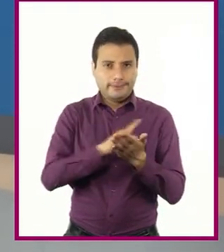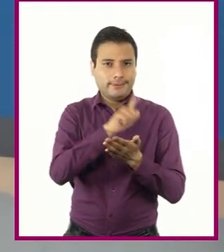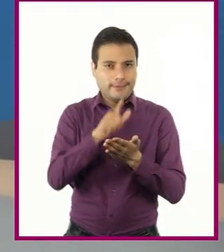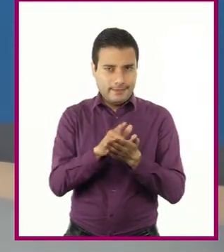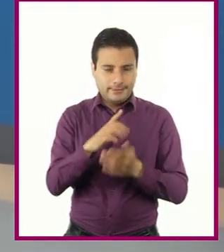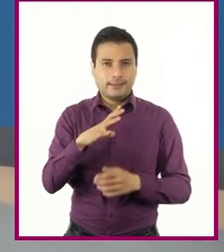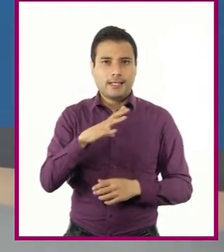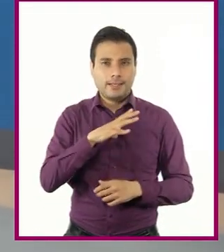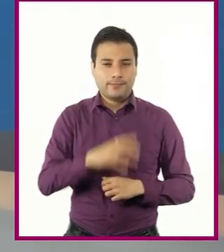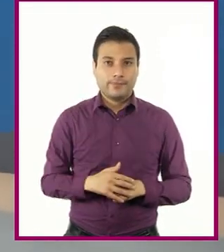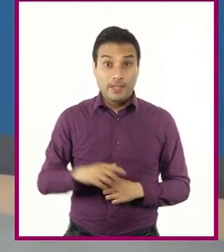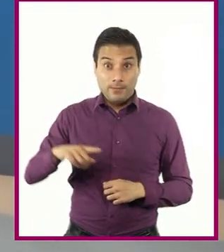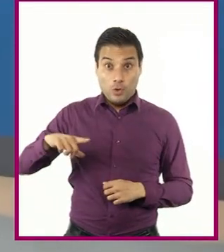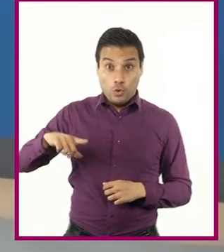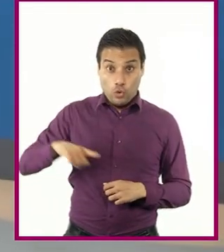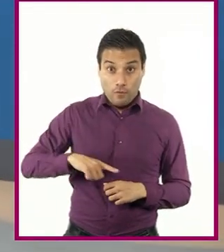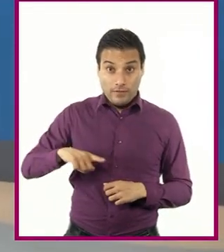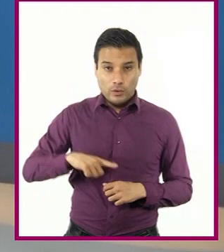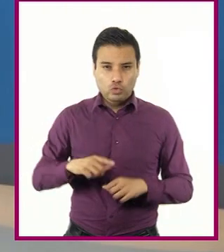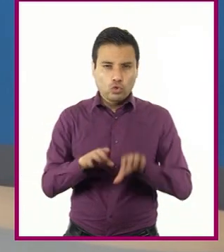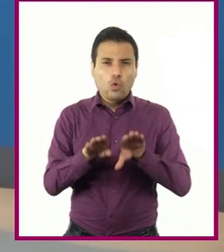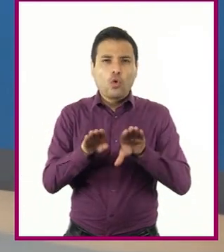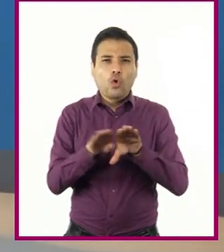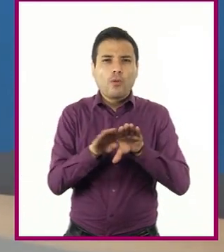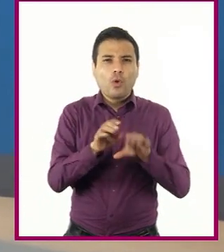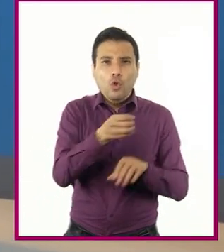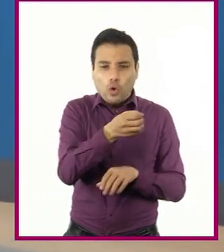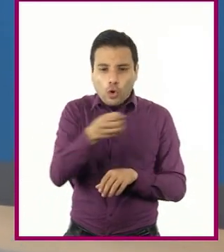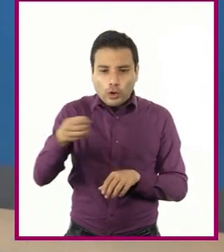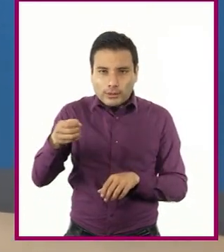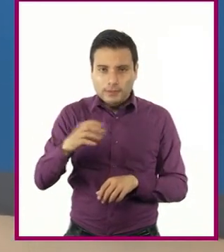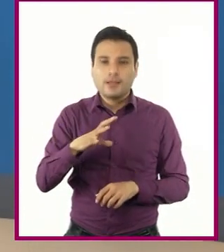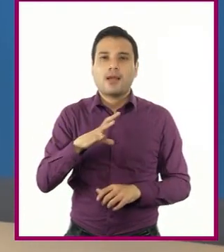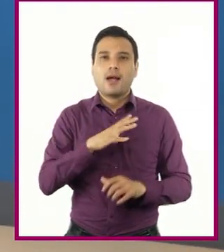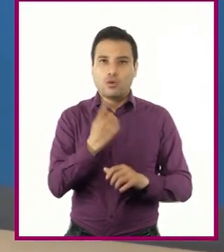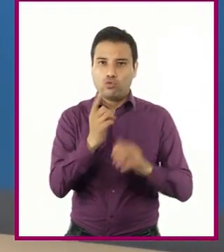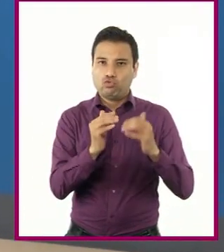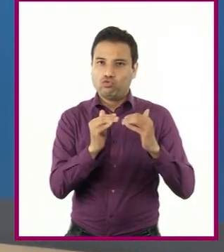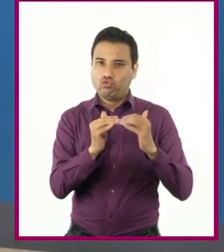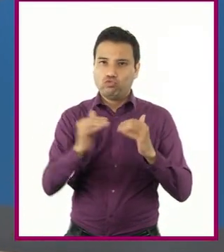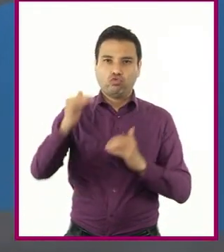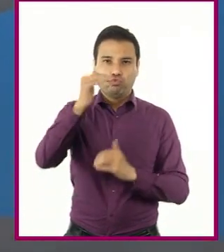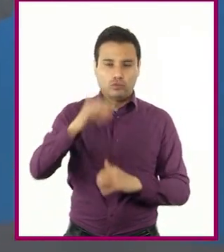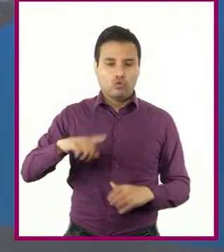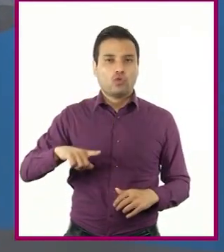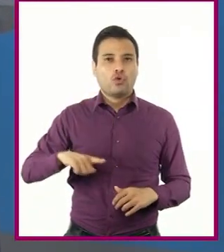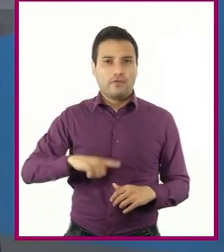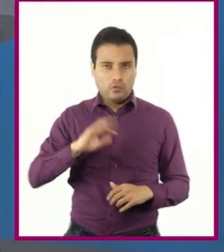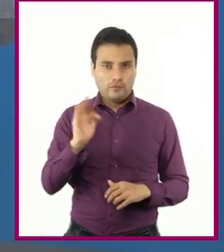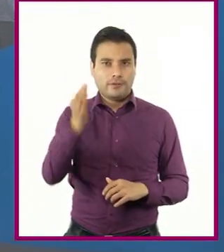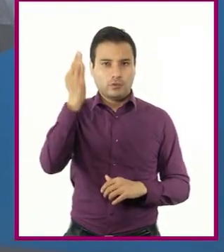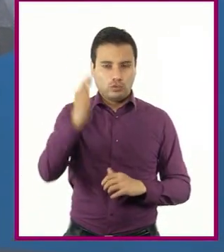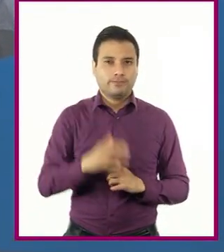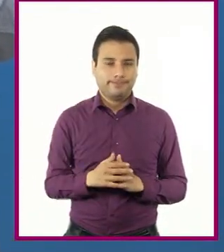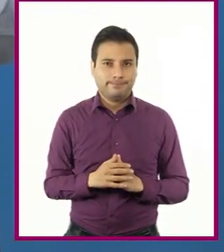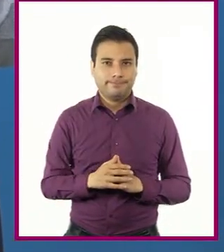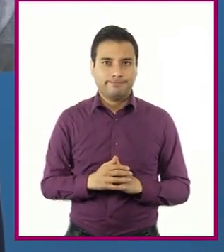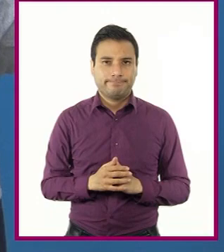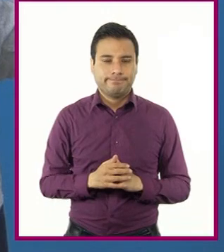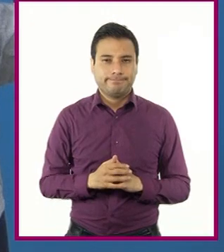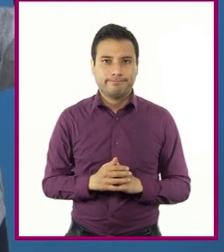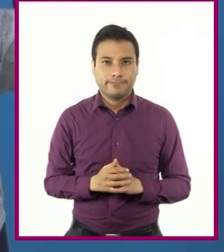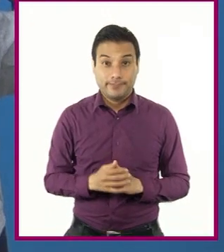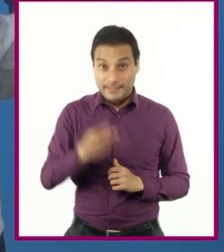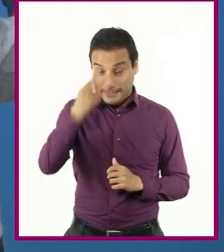cuyos gobiernos deben organizar su mandato mediante un poder mayor, el poder de la federación. Esta organización